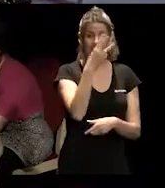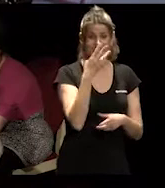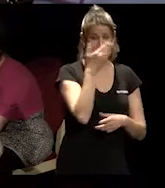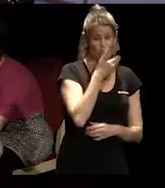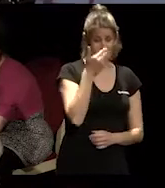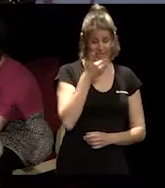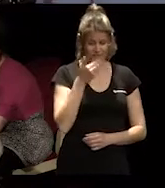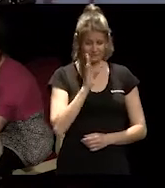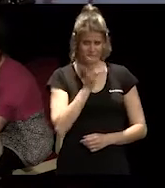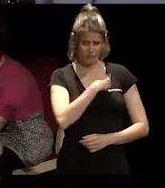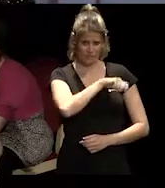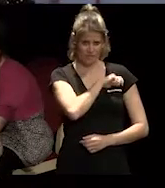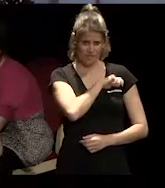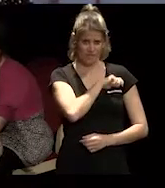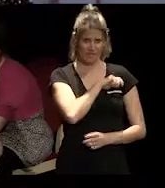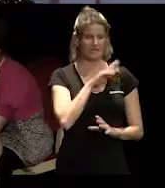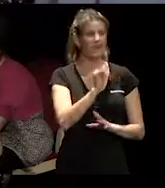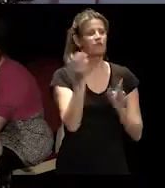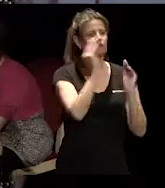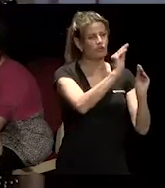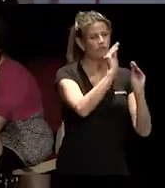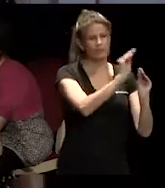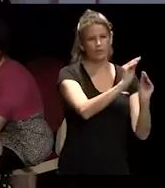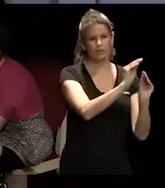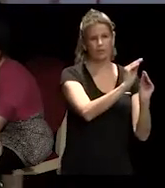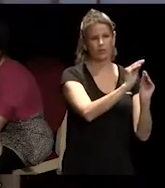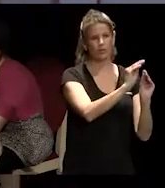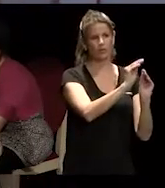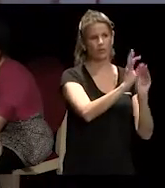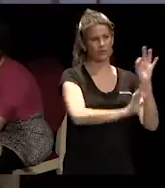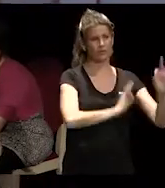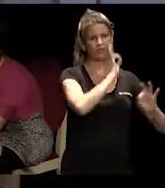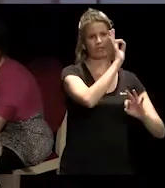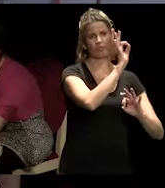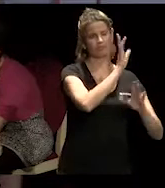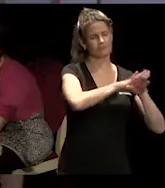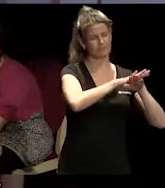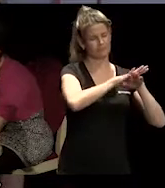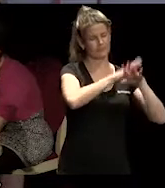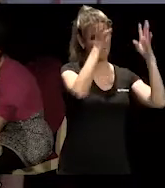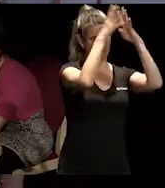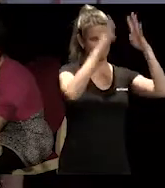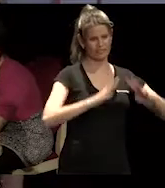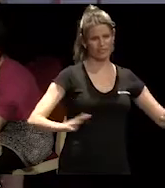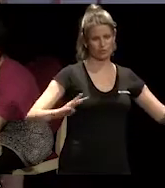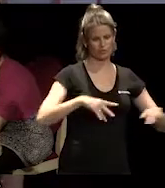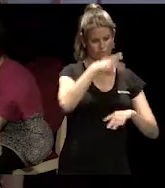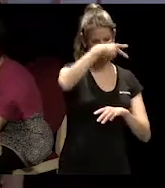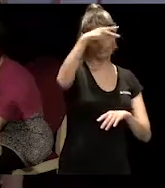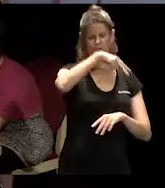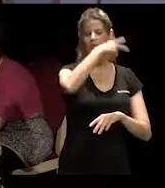hay en España que se dedica al tema de la formación en circo, de la formación profesional en circo, con la Escuela Carampa de Madrid